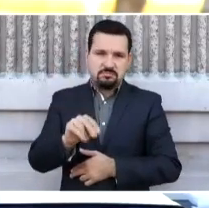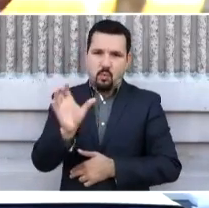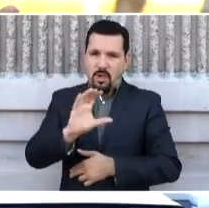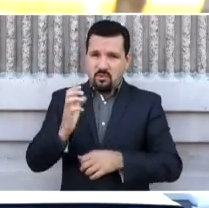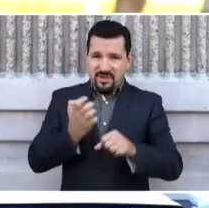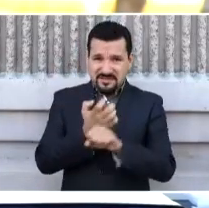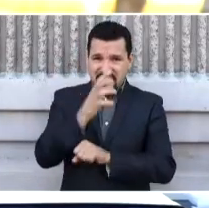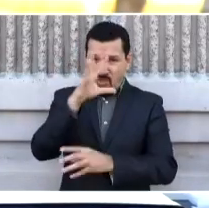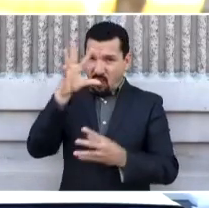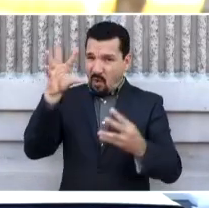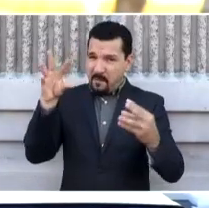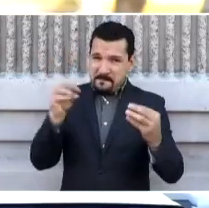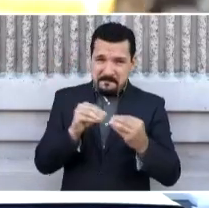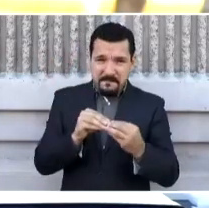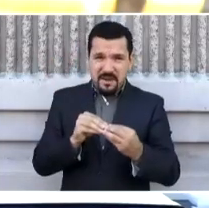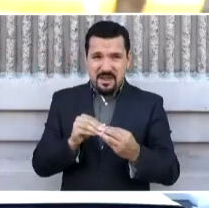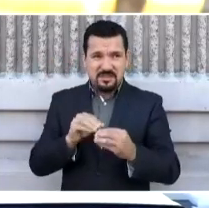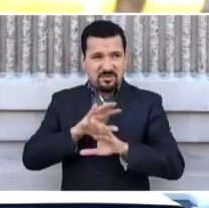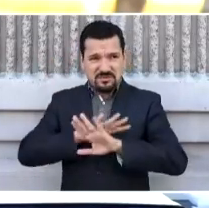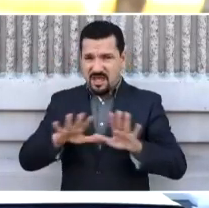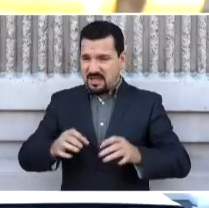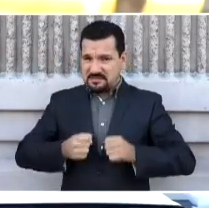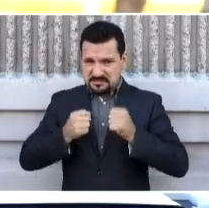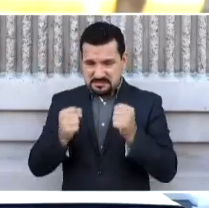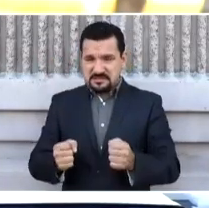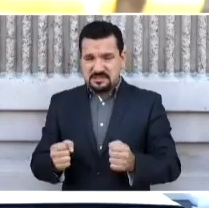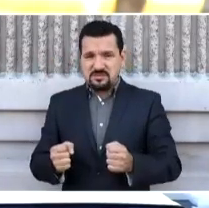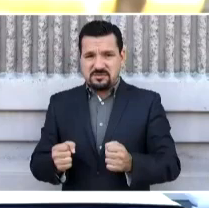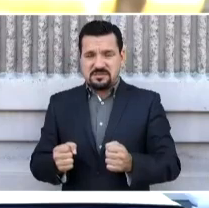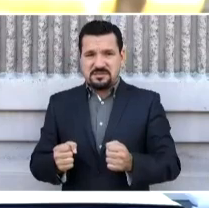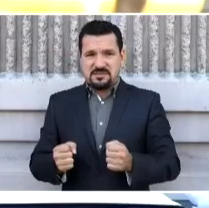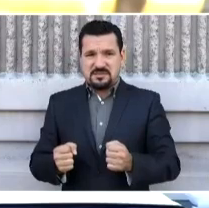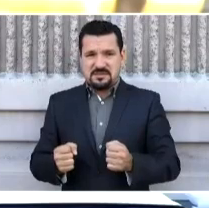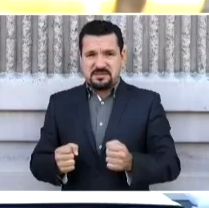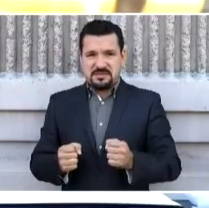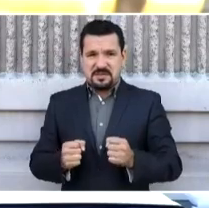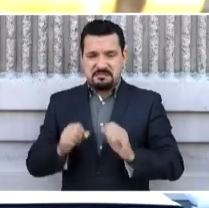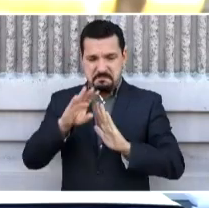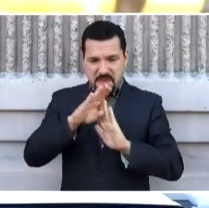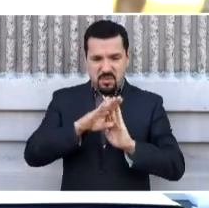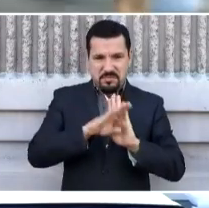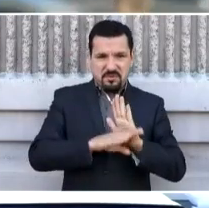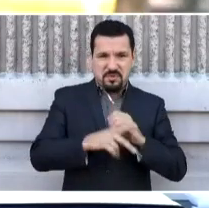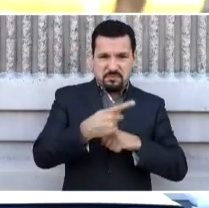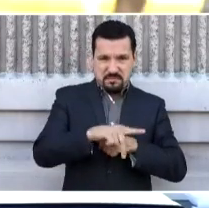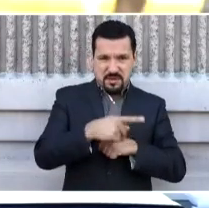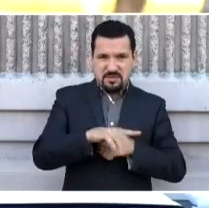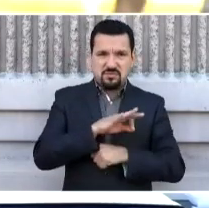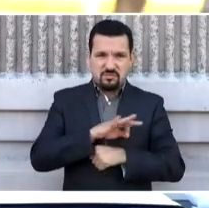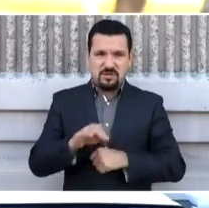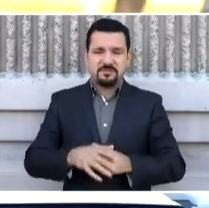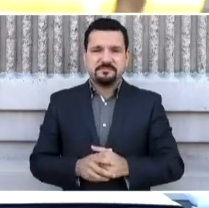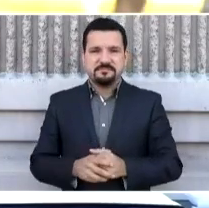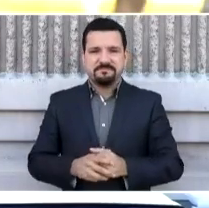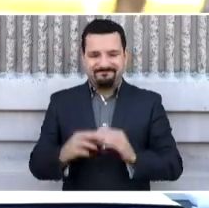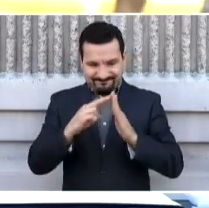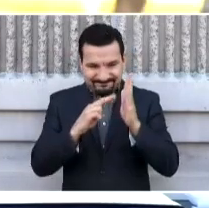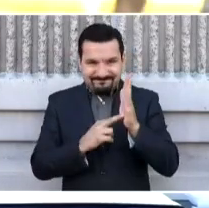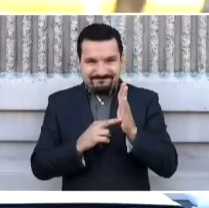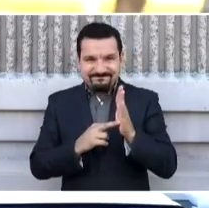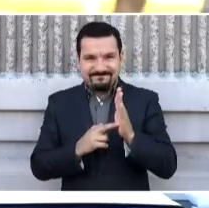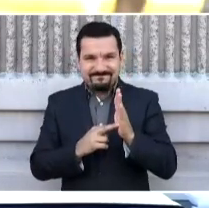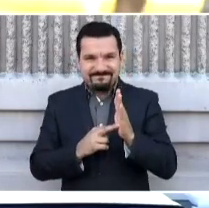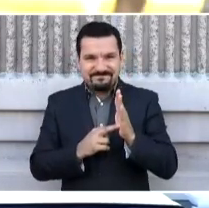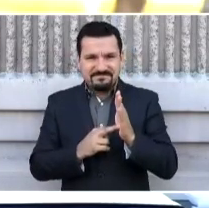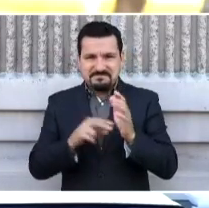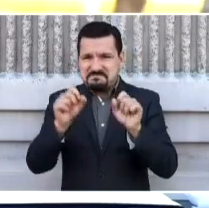estado transite con seguridad a una disminución del riesgo. Los protocolos, por supuesto, son los mismos que